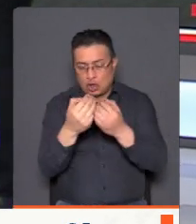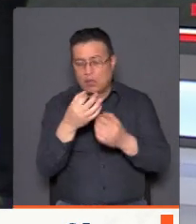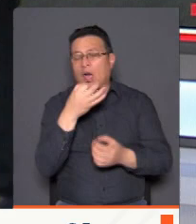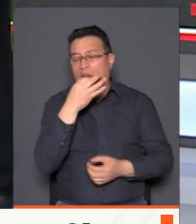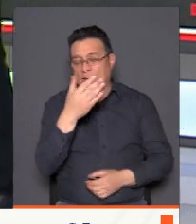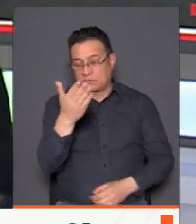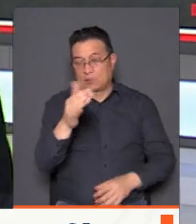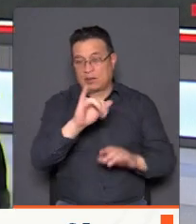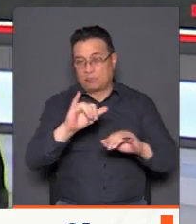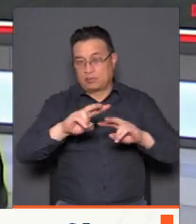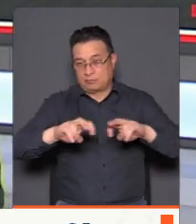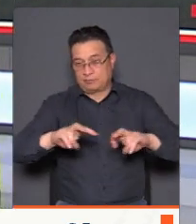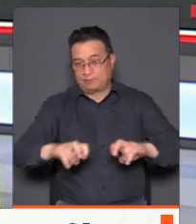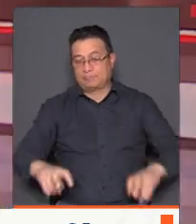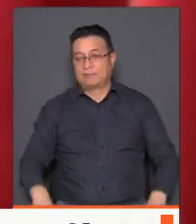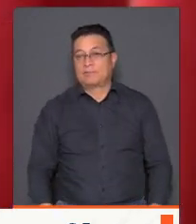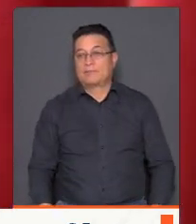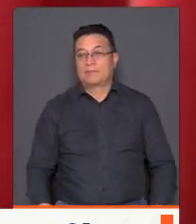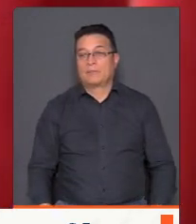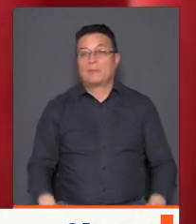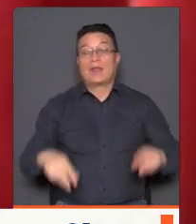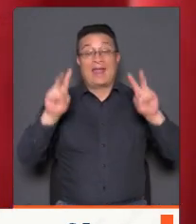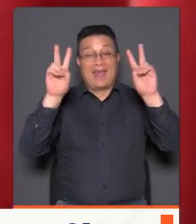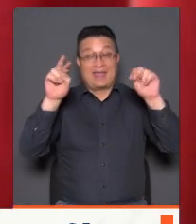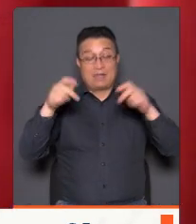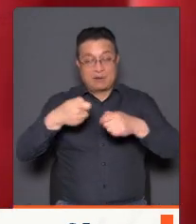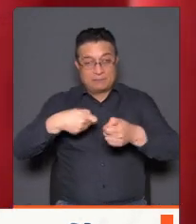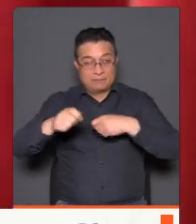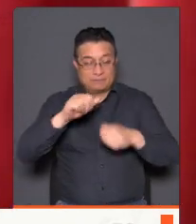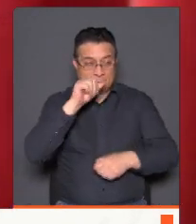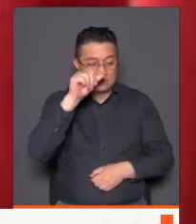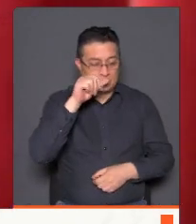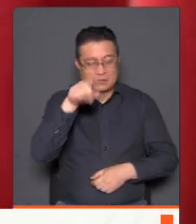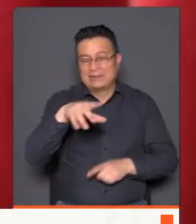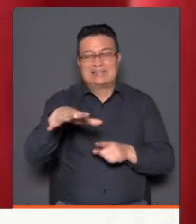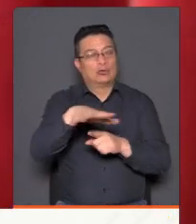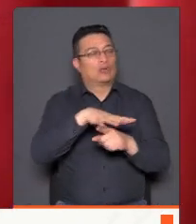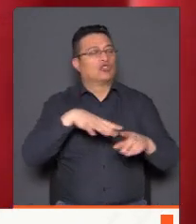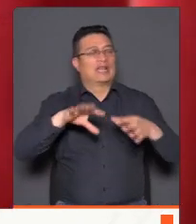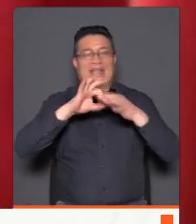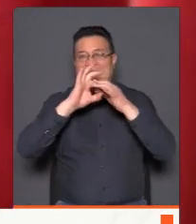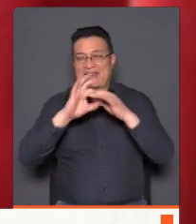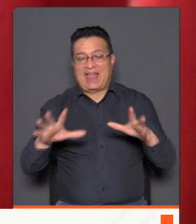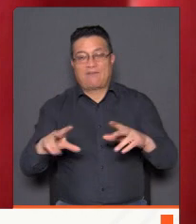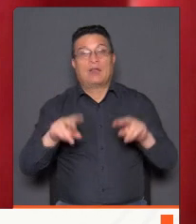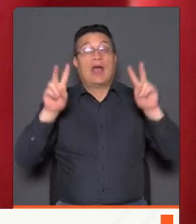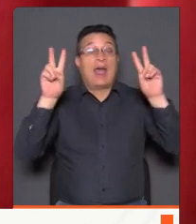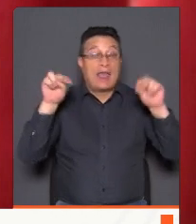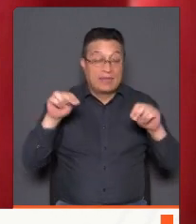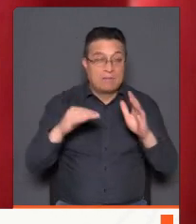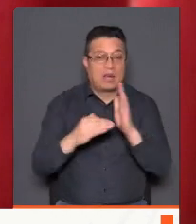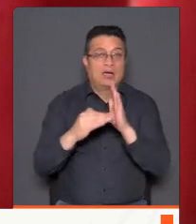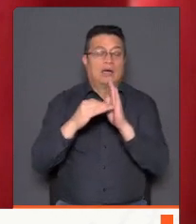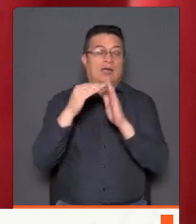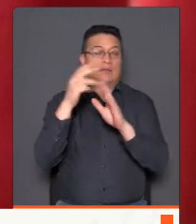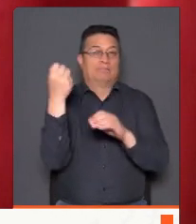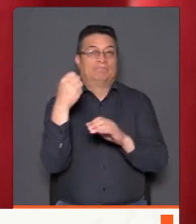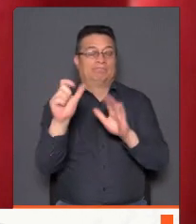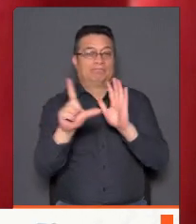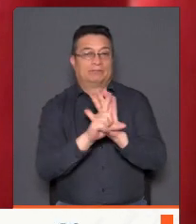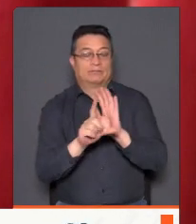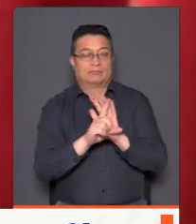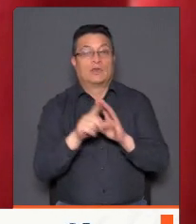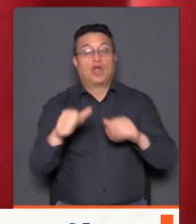tema. El tema del narcotráfico es una situación gravísima. El tema del aumento de la delincuencia, el tema de